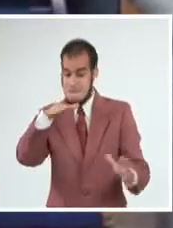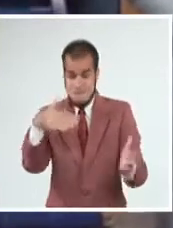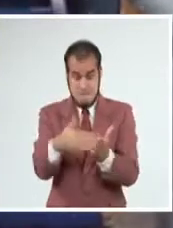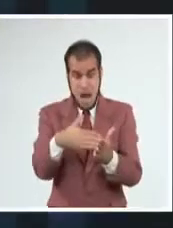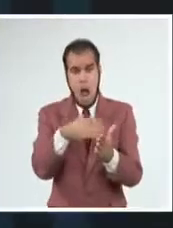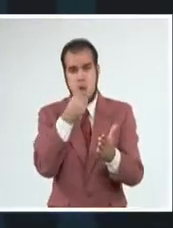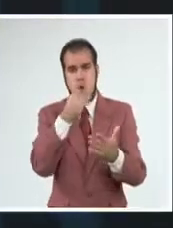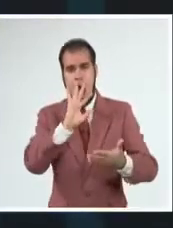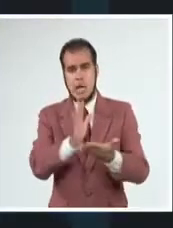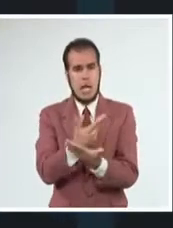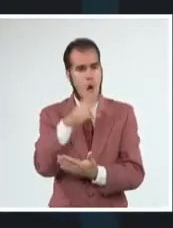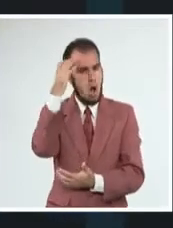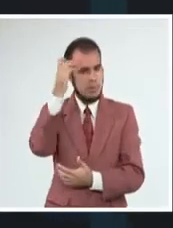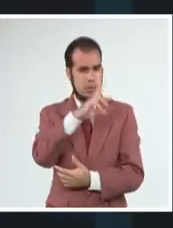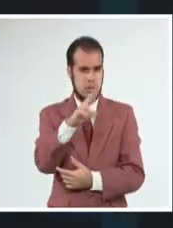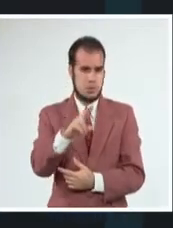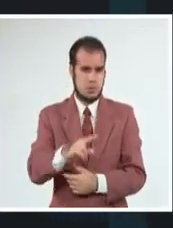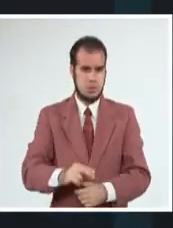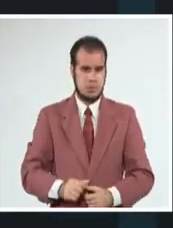ilegítimo.